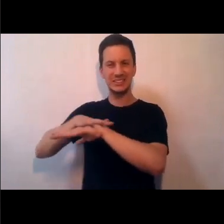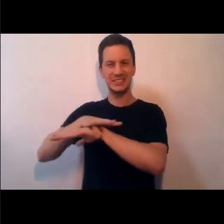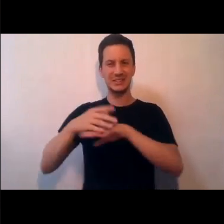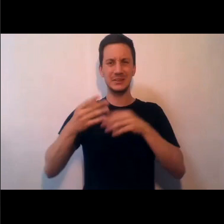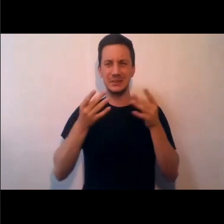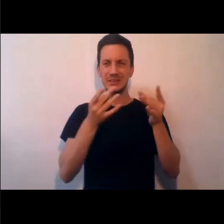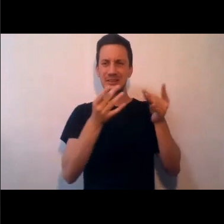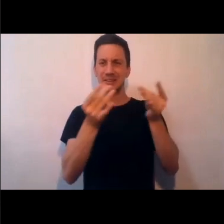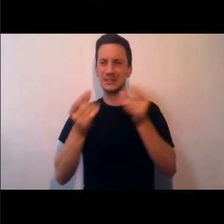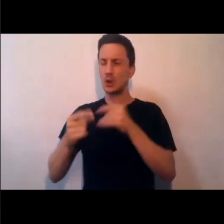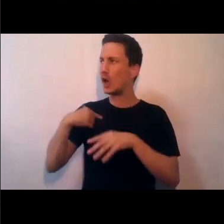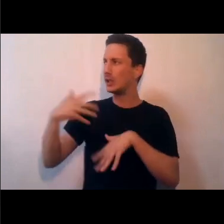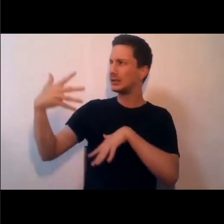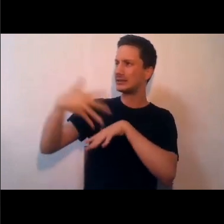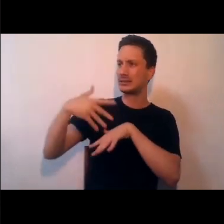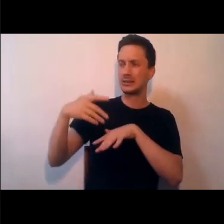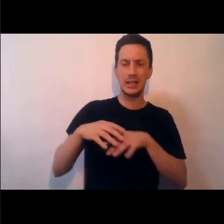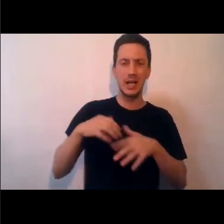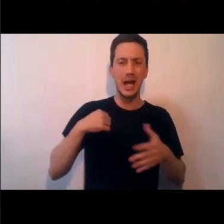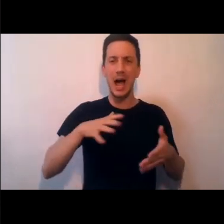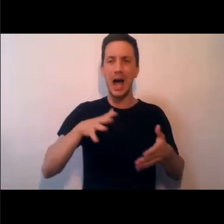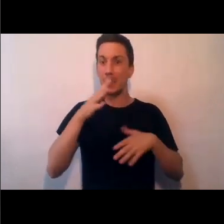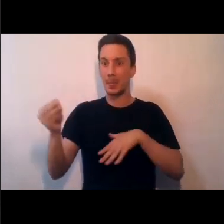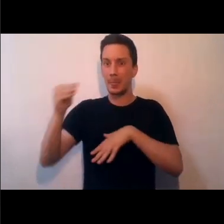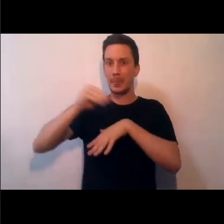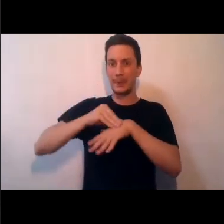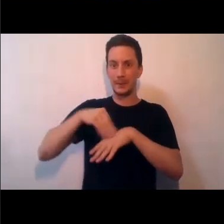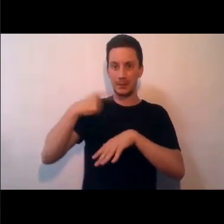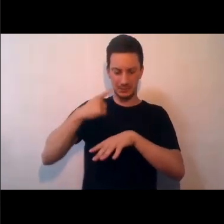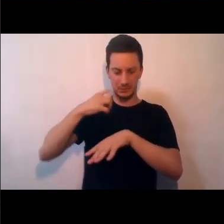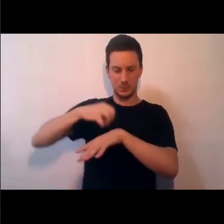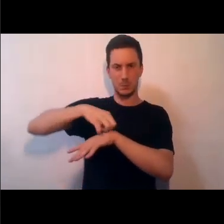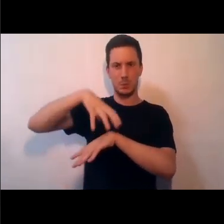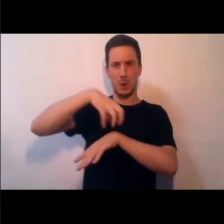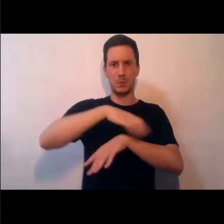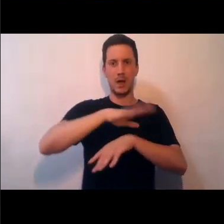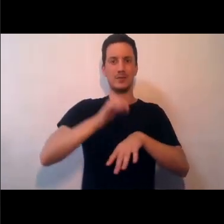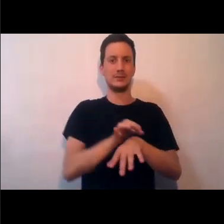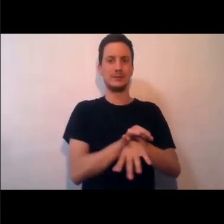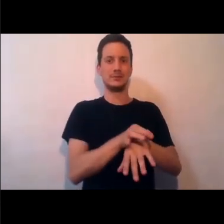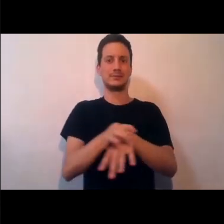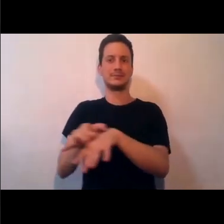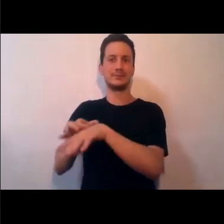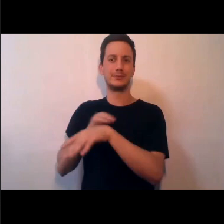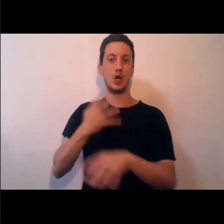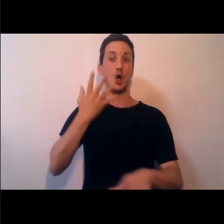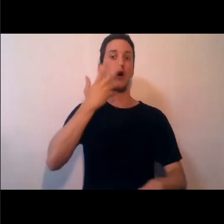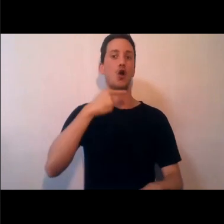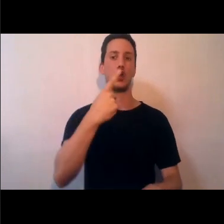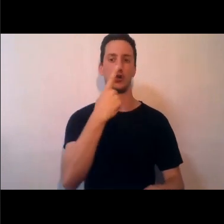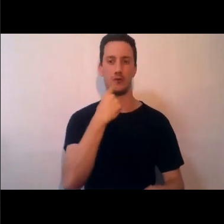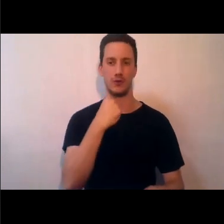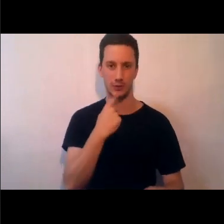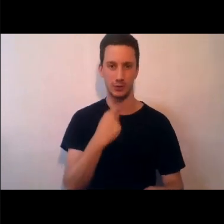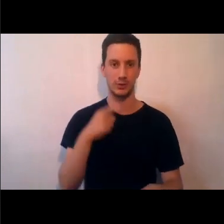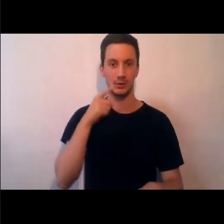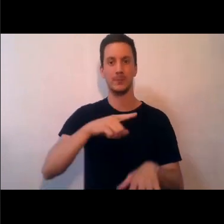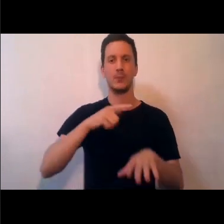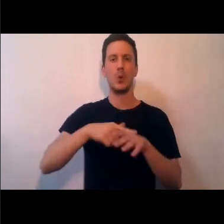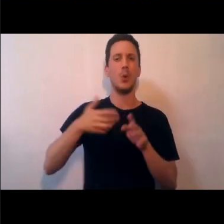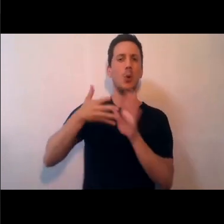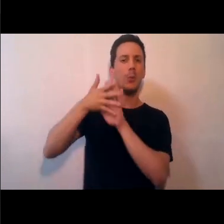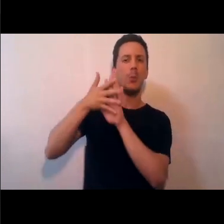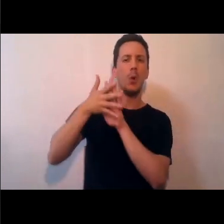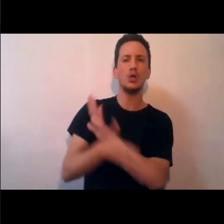se cuelan y dan un brote inflamatorio y es lo que hace el eczema. ¿Qué causas tiene la dermatitis atópica? ¿Por qué un niño